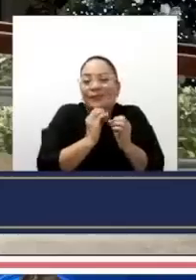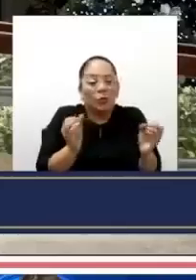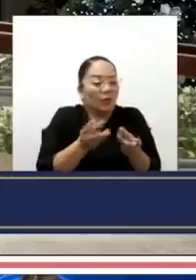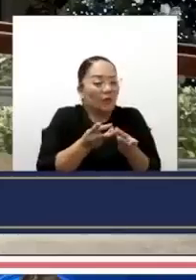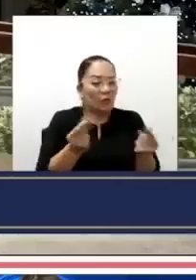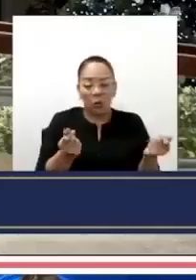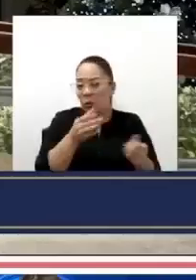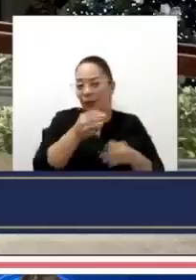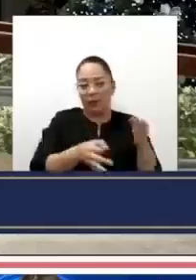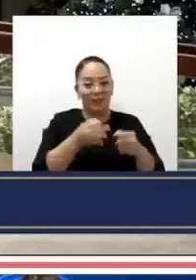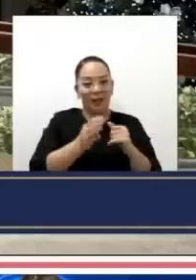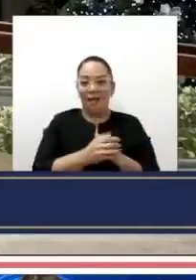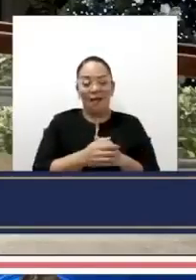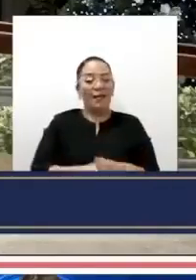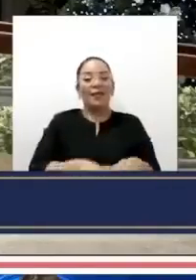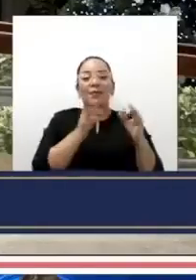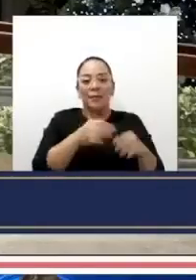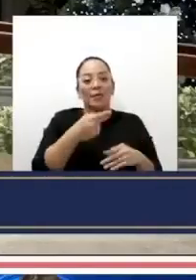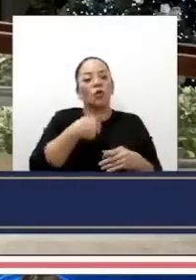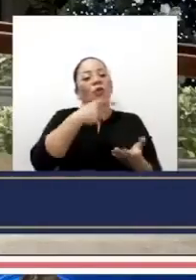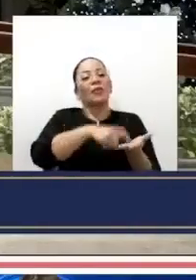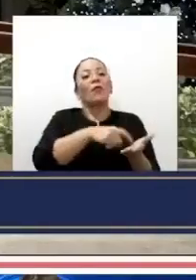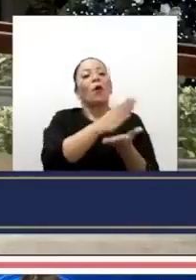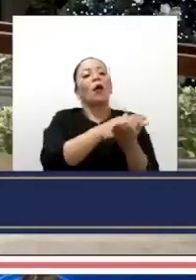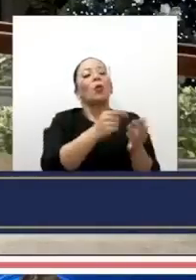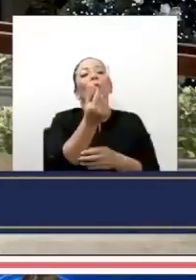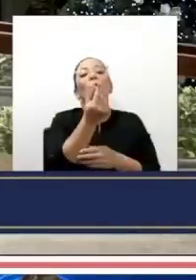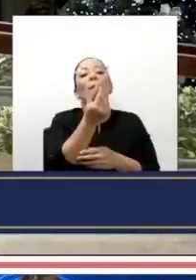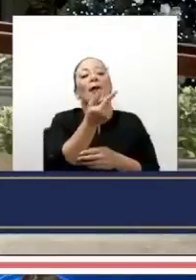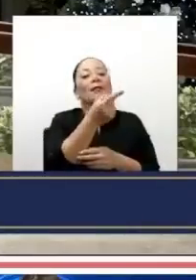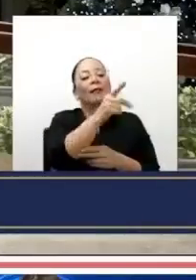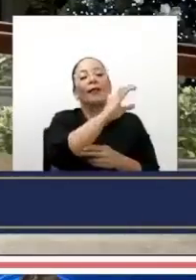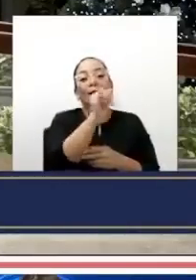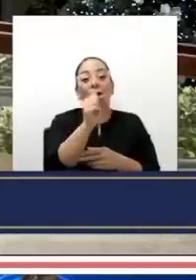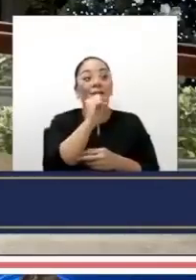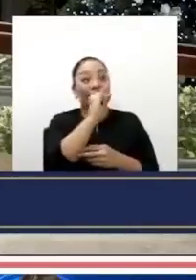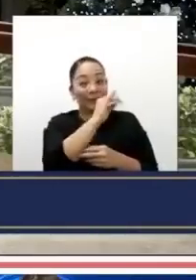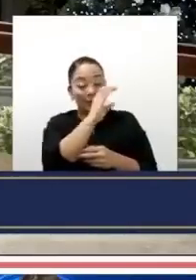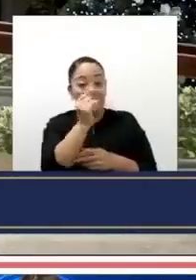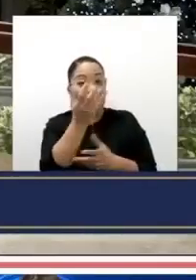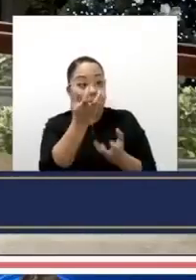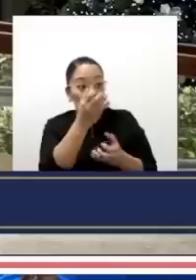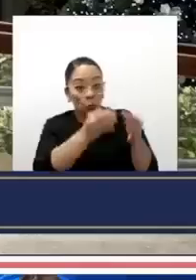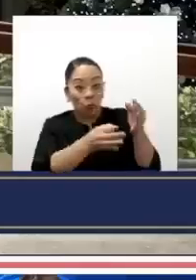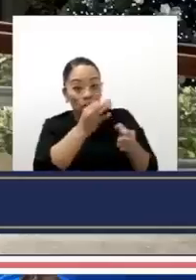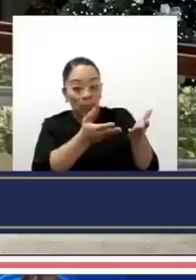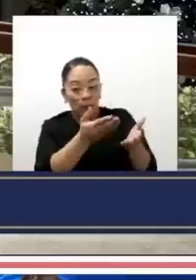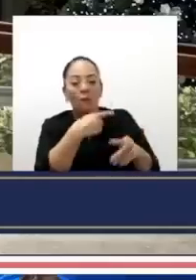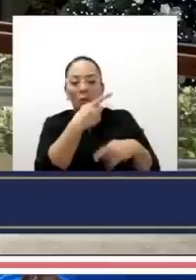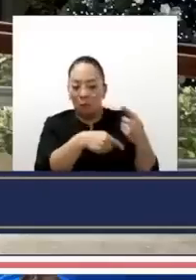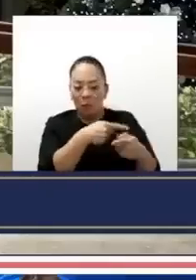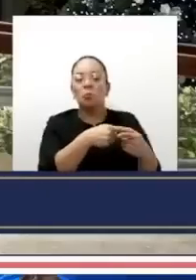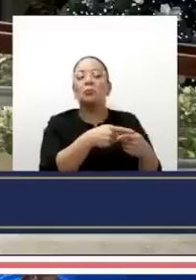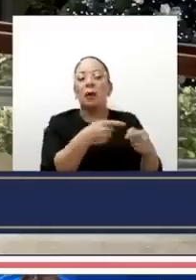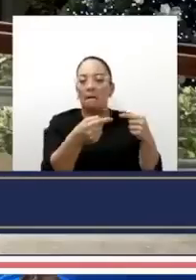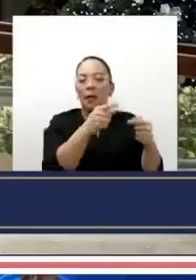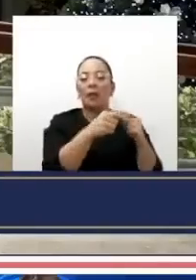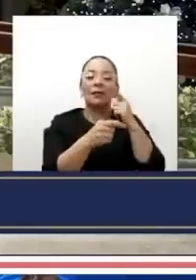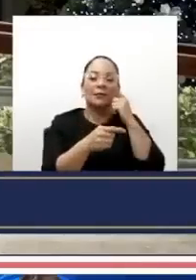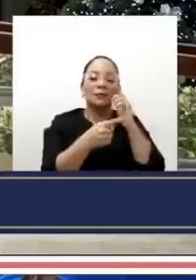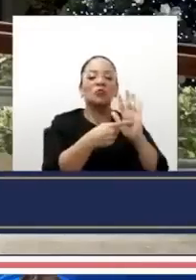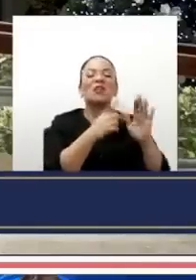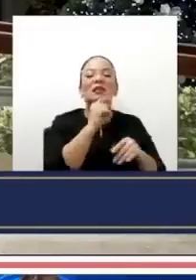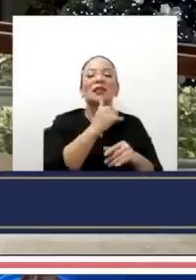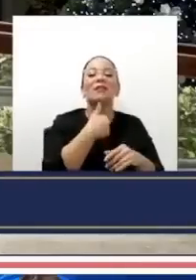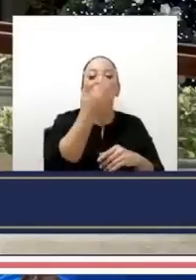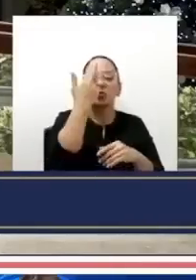resolución judicial que determine que yo le debo un peso a la caja. Ok. Si la caja quiere judicializar, lo vamos a pelear allí y demostrar quién tiene De acuerdo. razón.